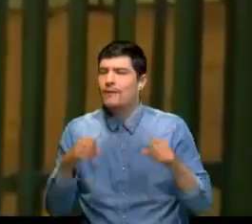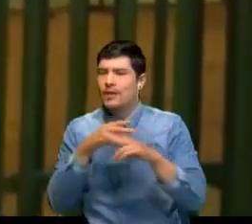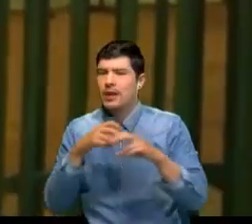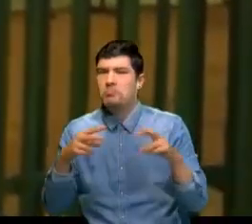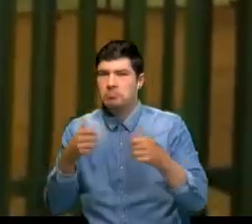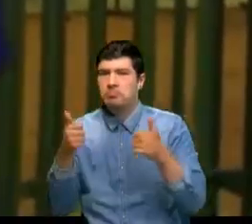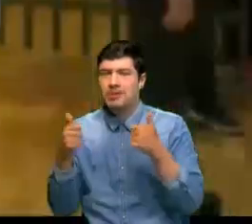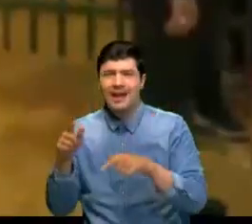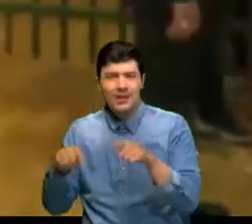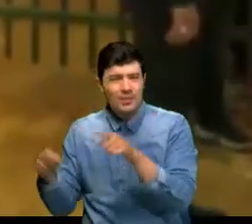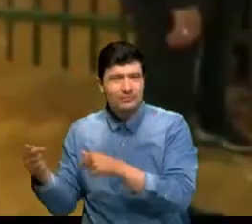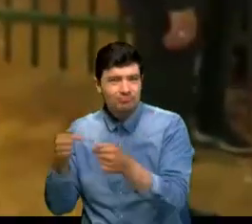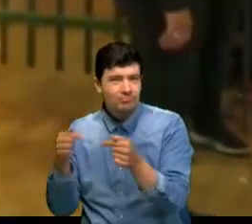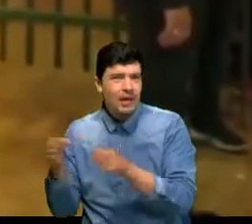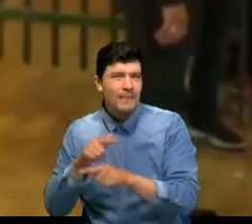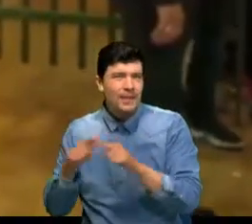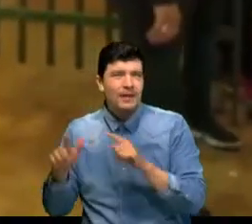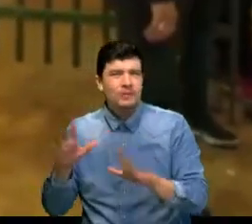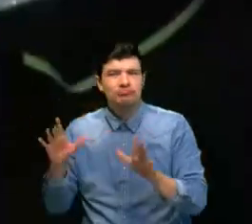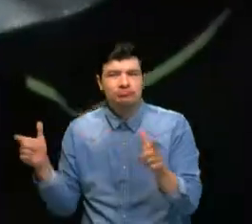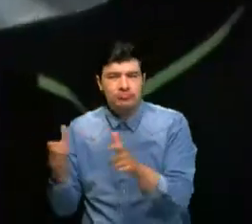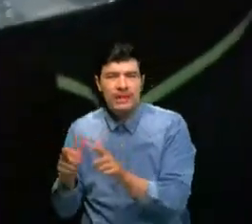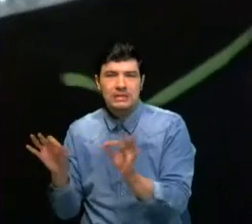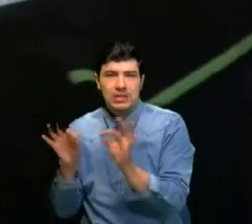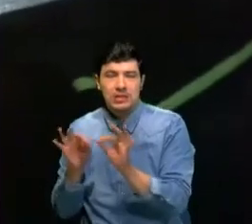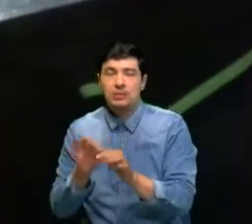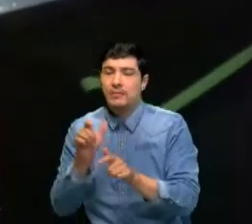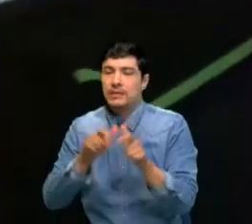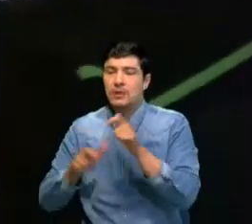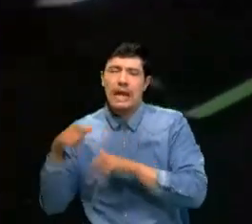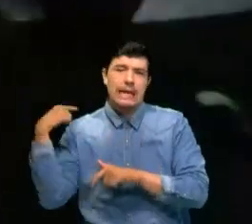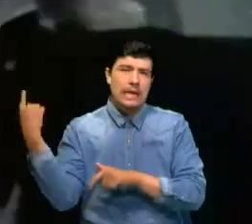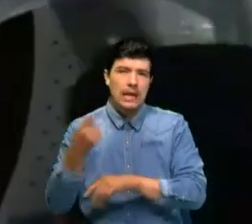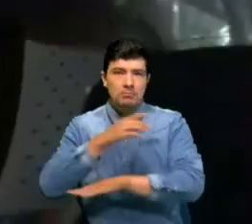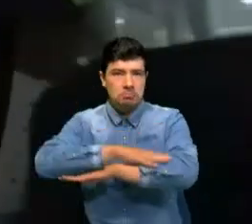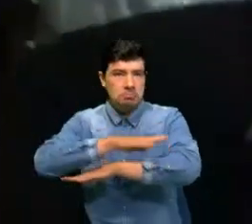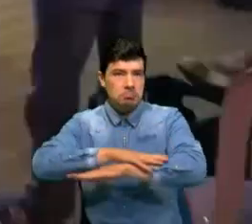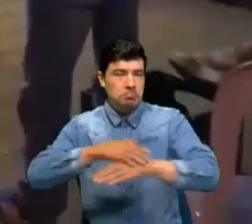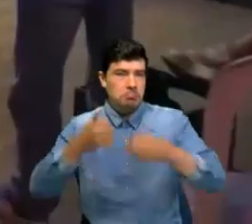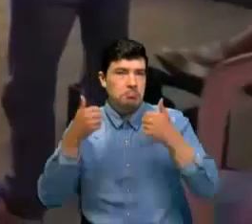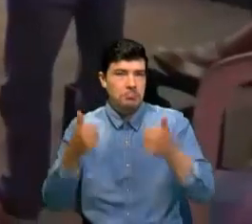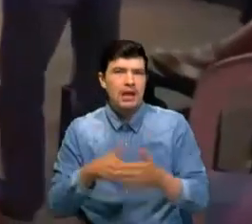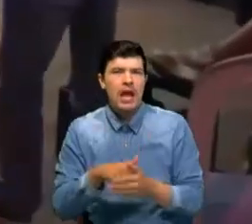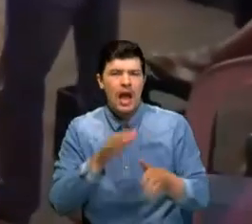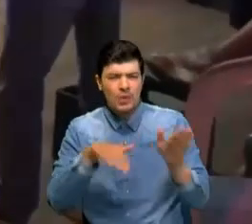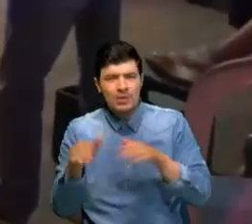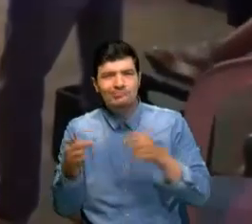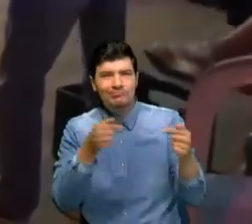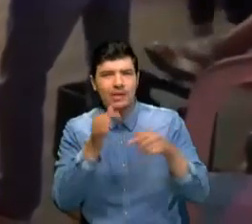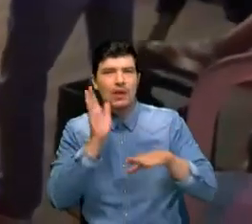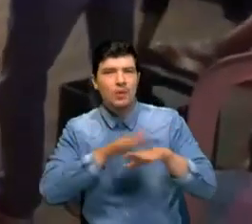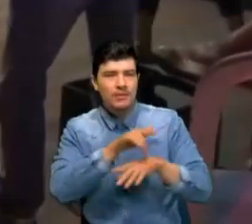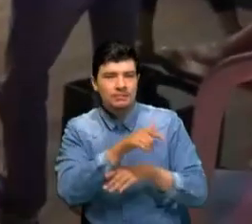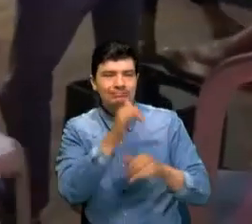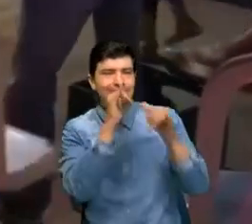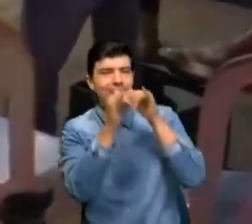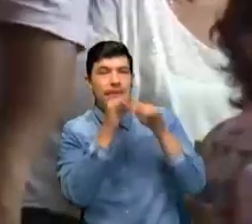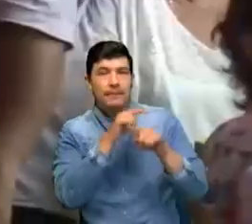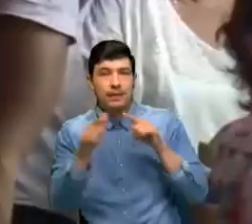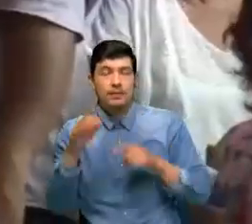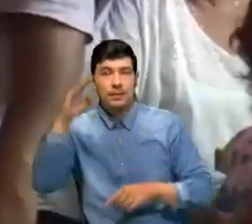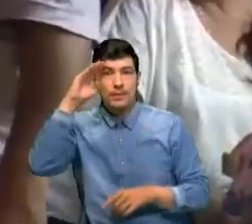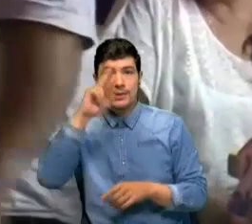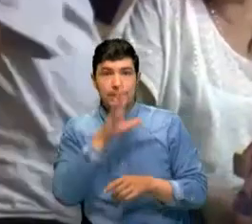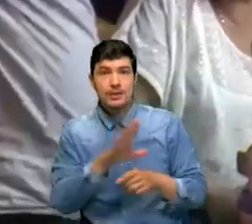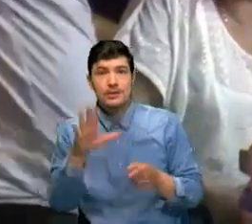presentaron varias riñas que fueron provocadas por hechos de intolerancia y de consumo de bebidas alcohólicas que finalmente fueron controladas